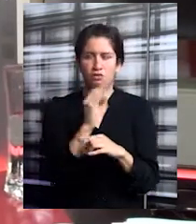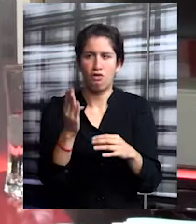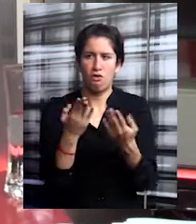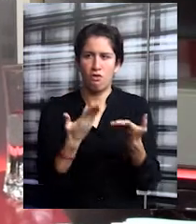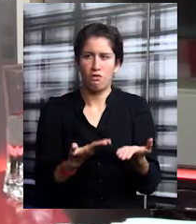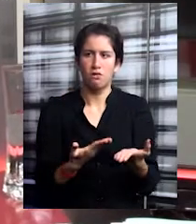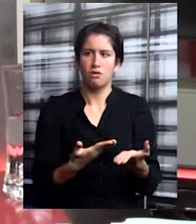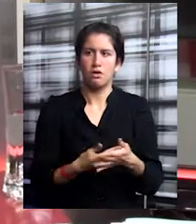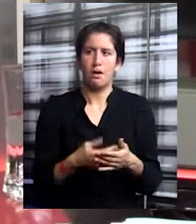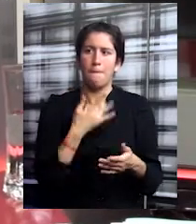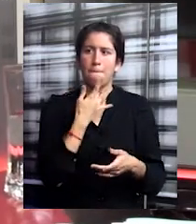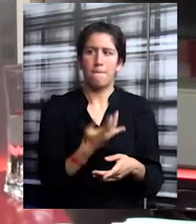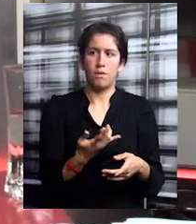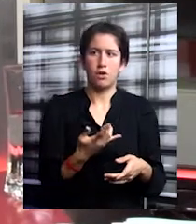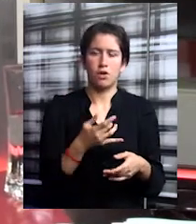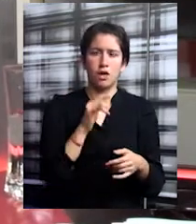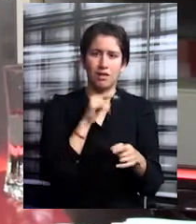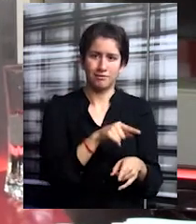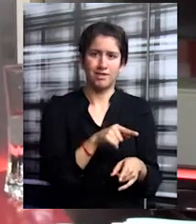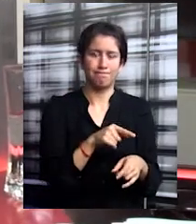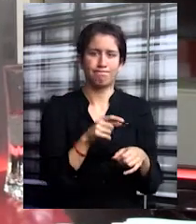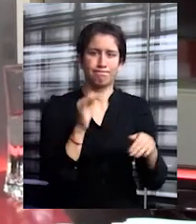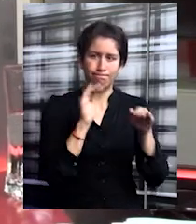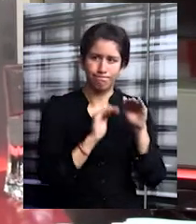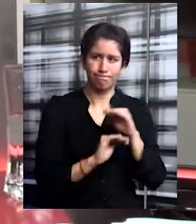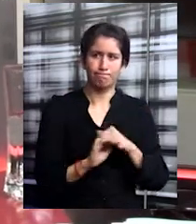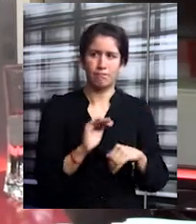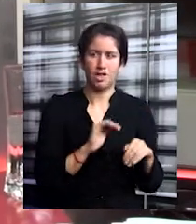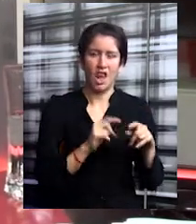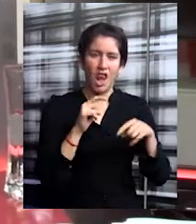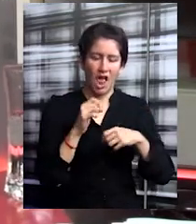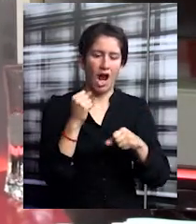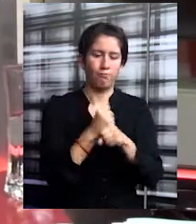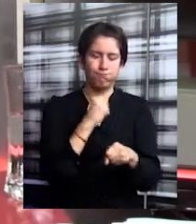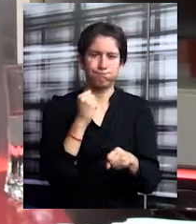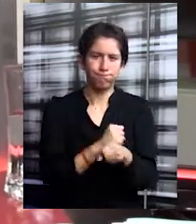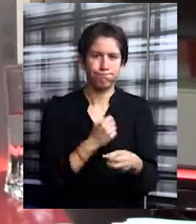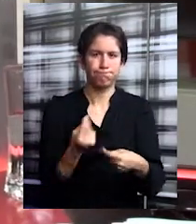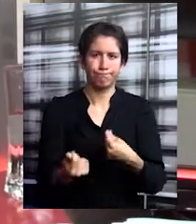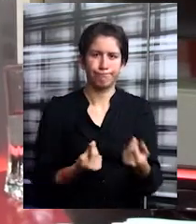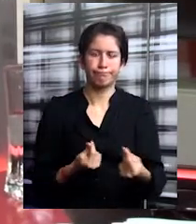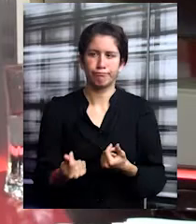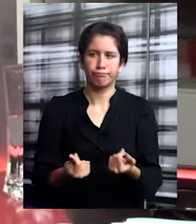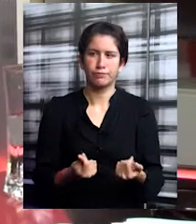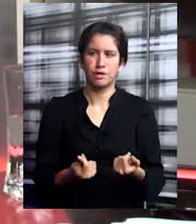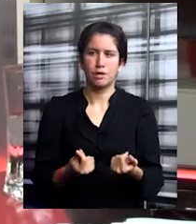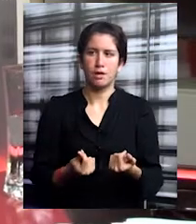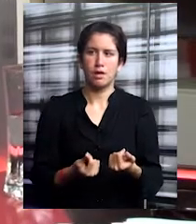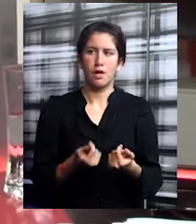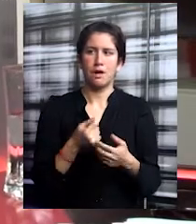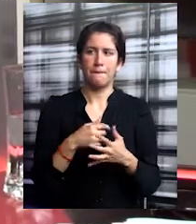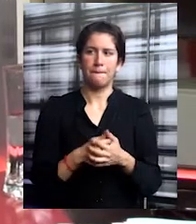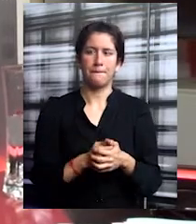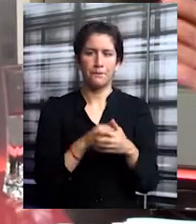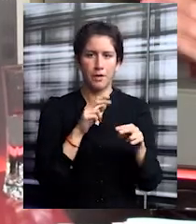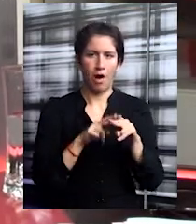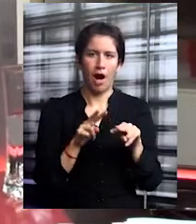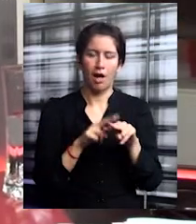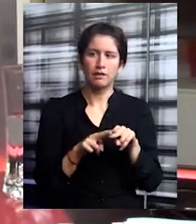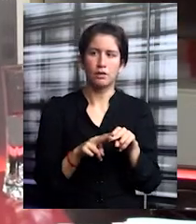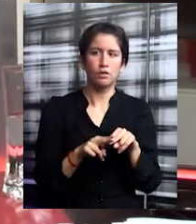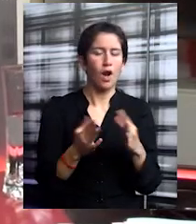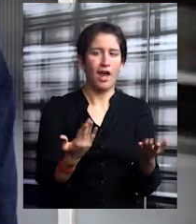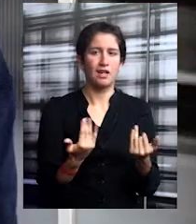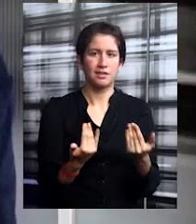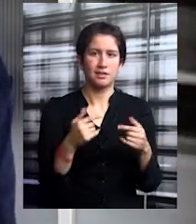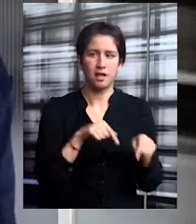se privilegia la actividad productiva y económica, sí, y no satisfaciendo las necesidades que son primarias. Es que además hoy día,